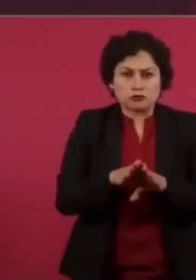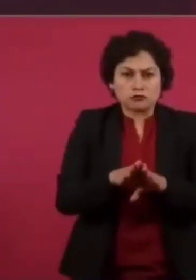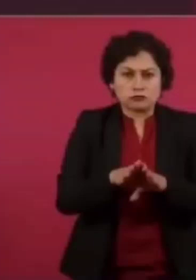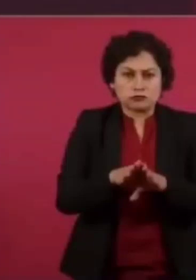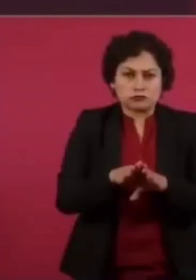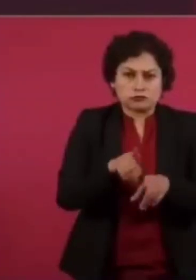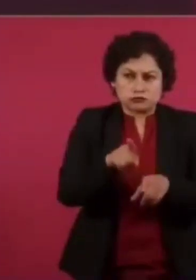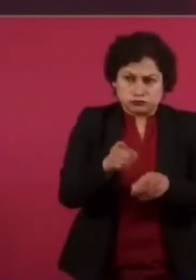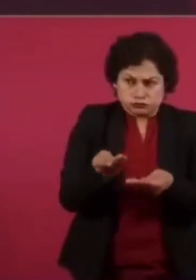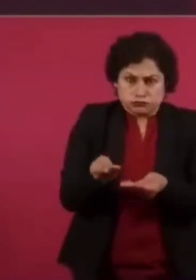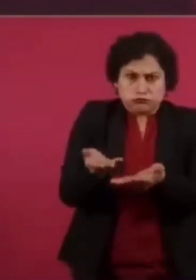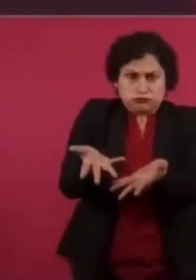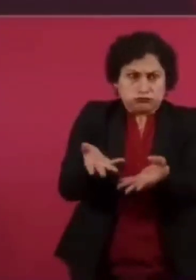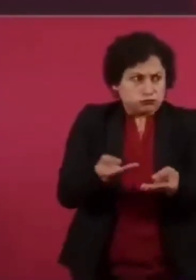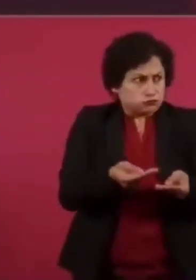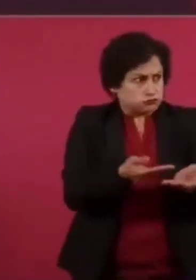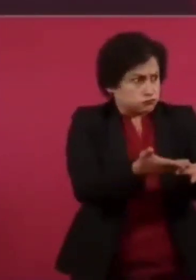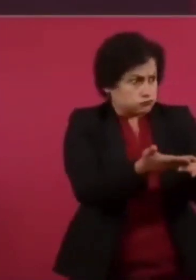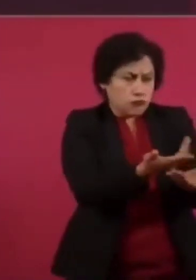No reprimir.